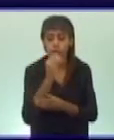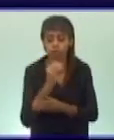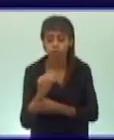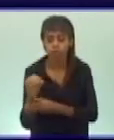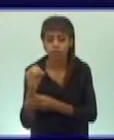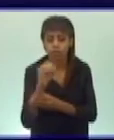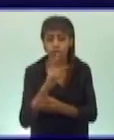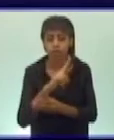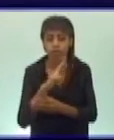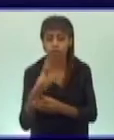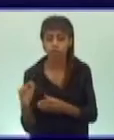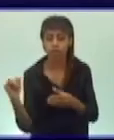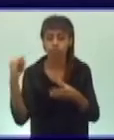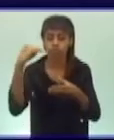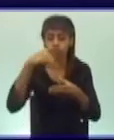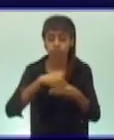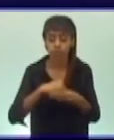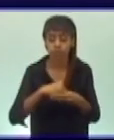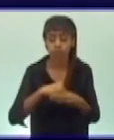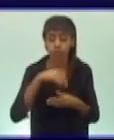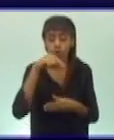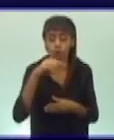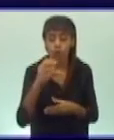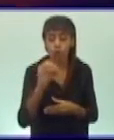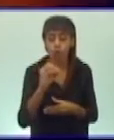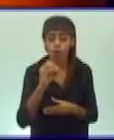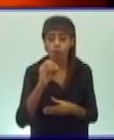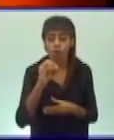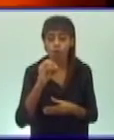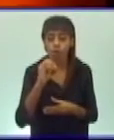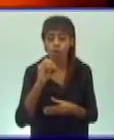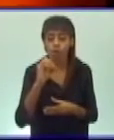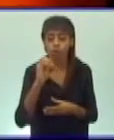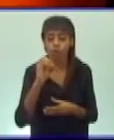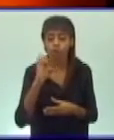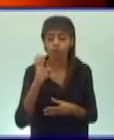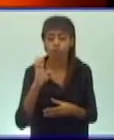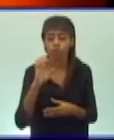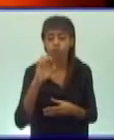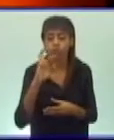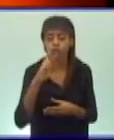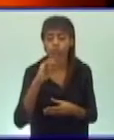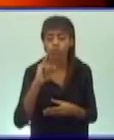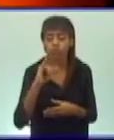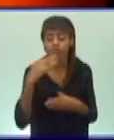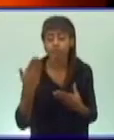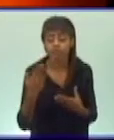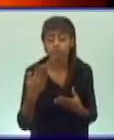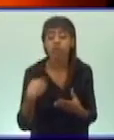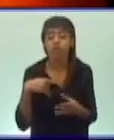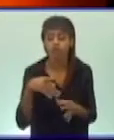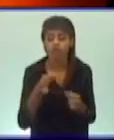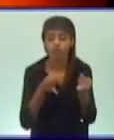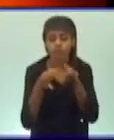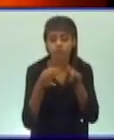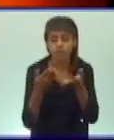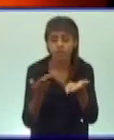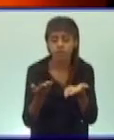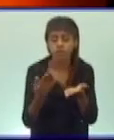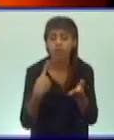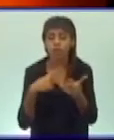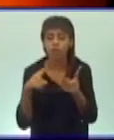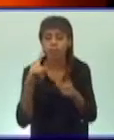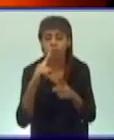Revolucionarias Integradas, las ORI. En el funcionamiento de las ORIs fueron seleccionados como primer